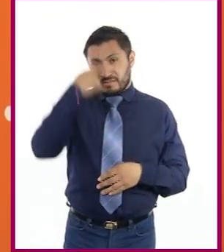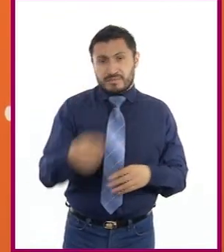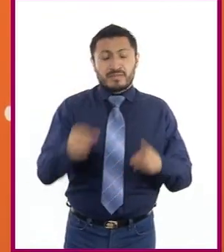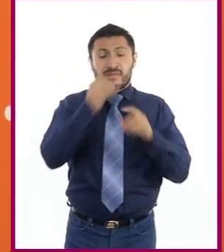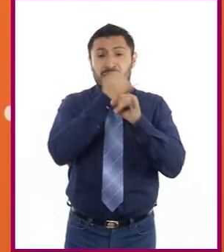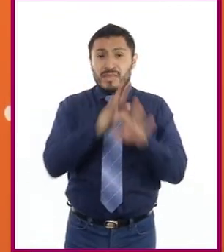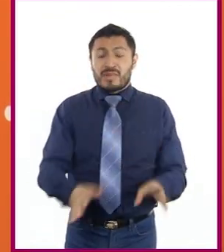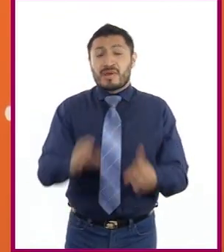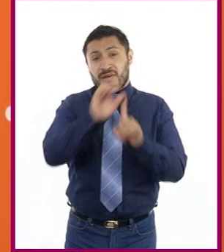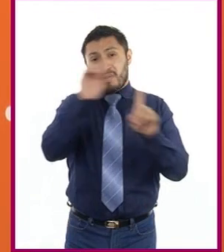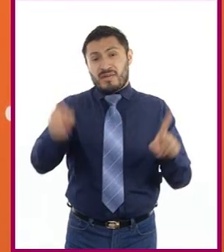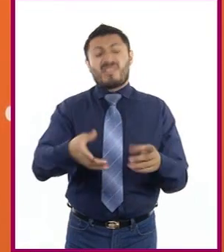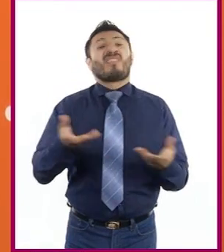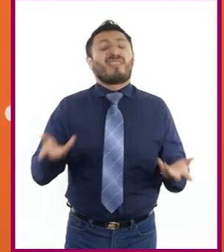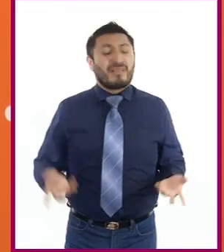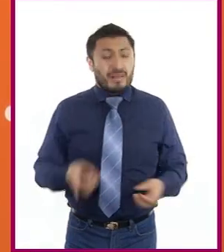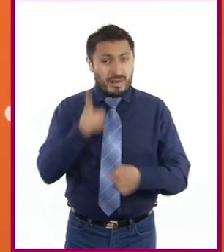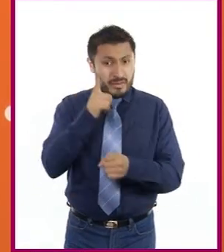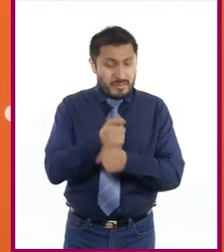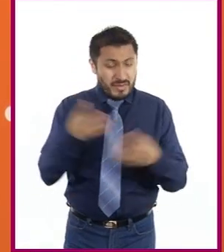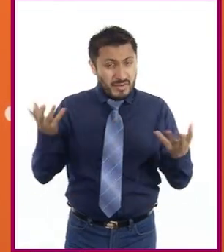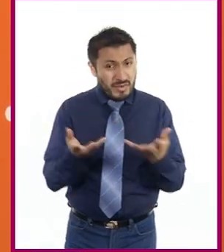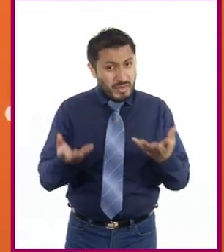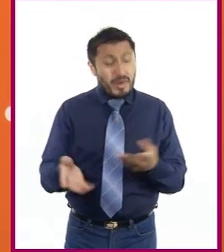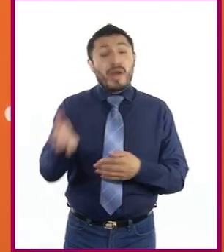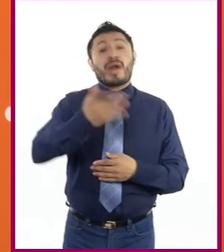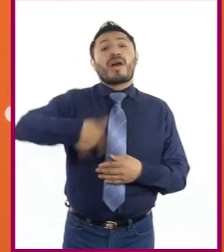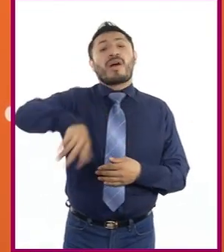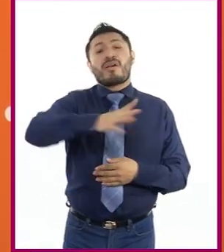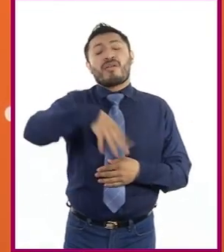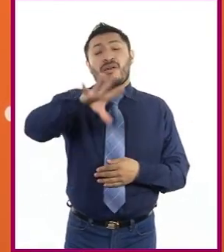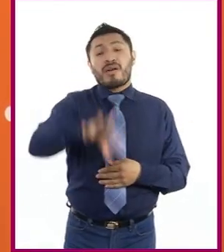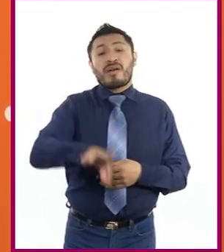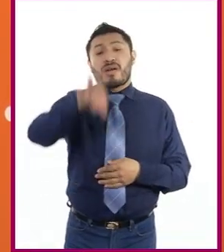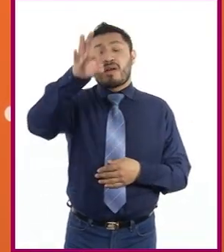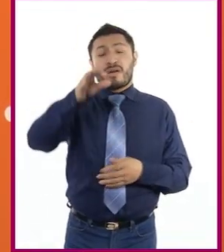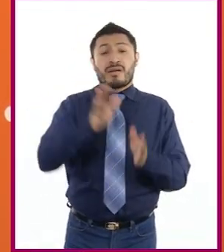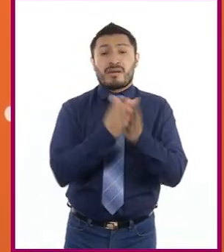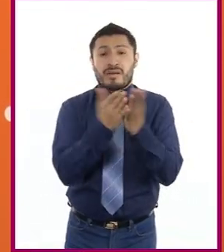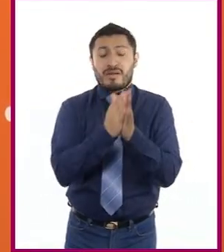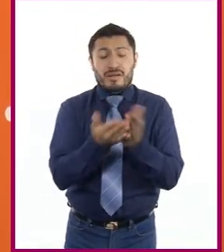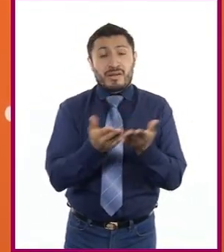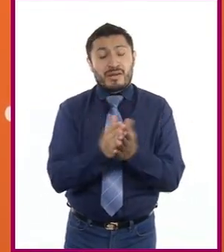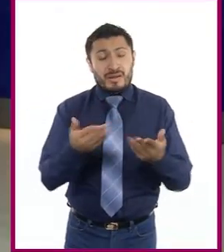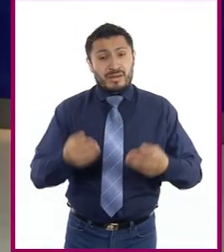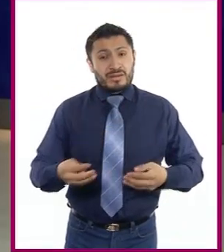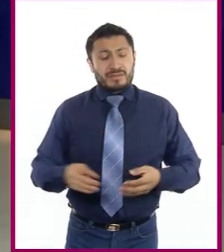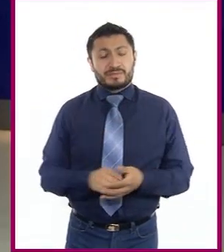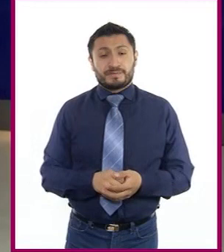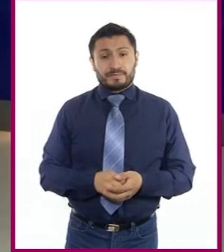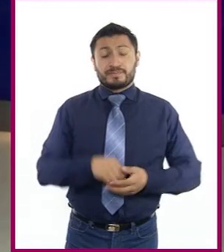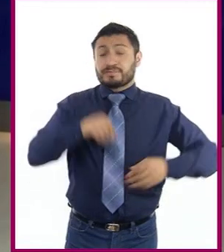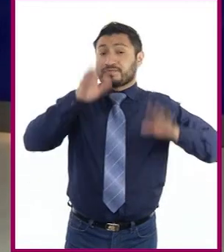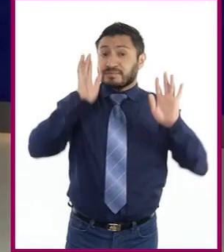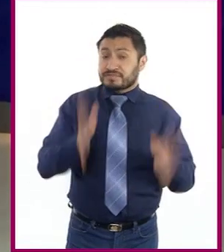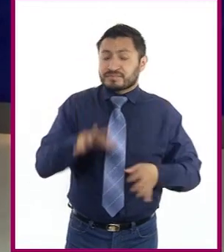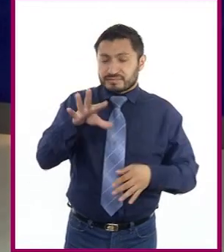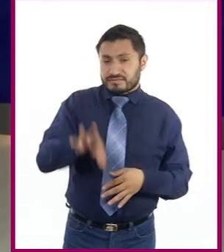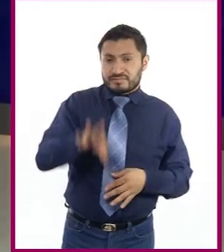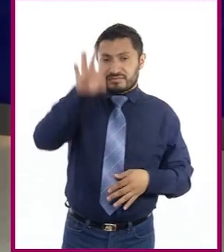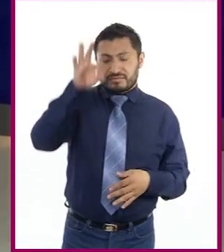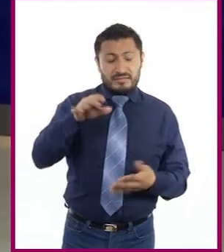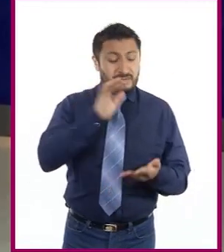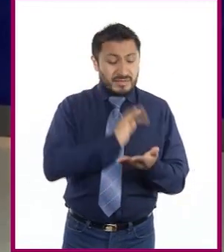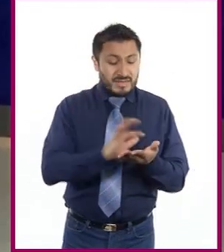la información, lo primero que hicieron fue buscar y seleccionar una obra dramática. Una vez que tuvieron la